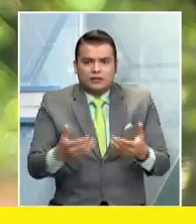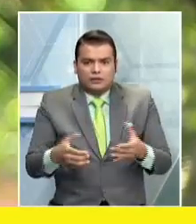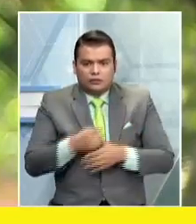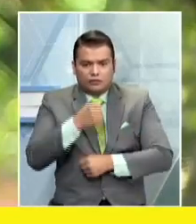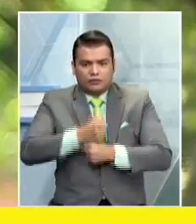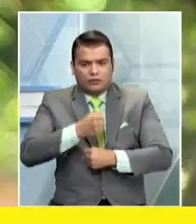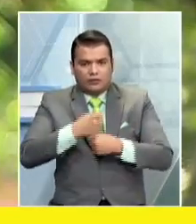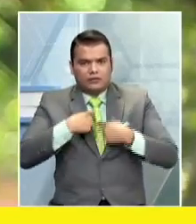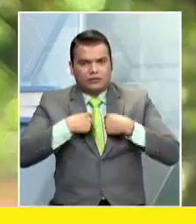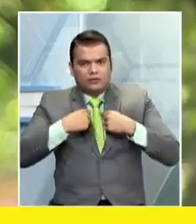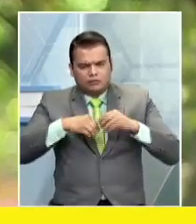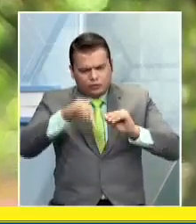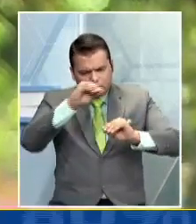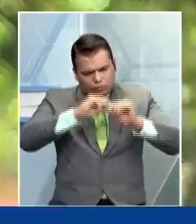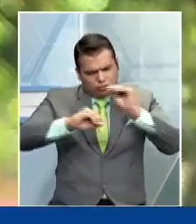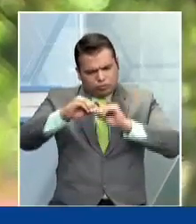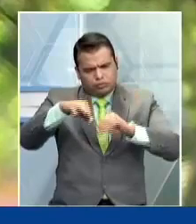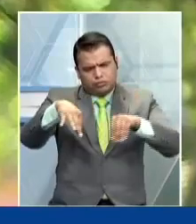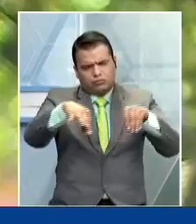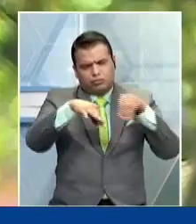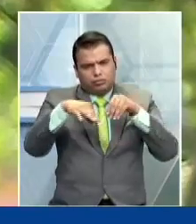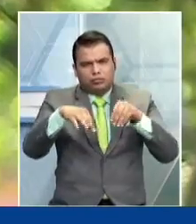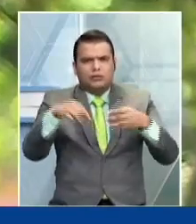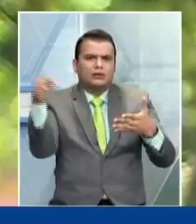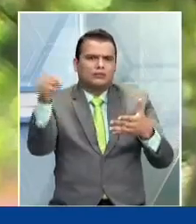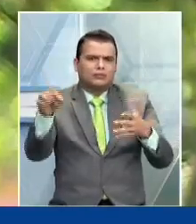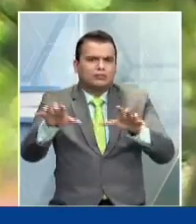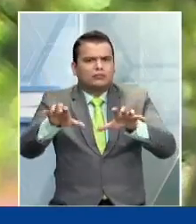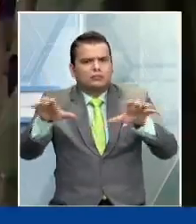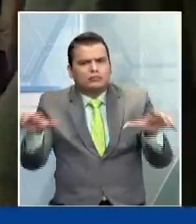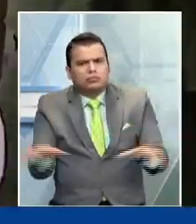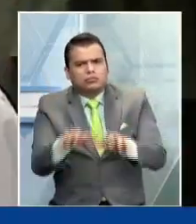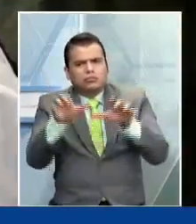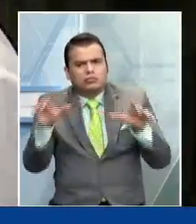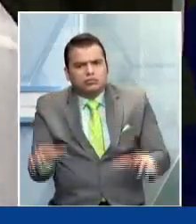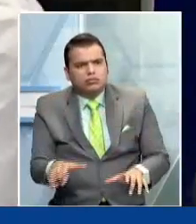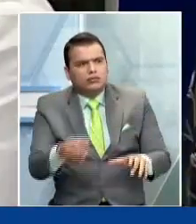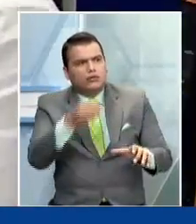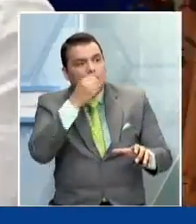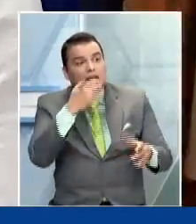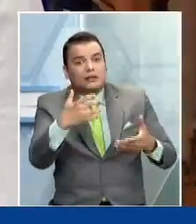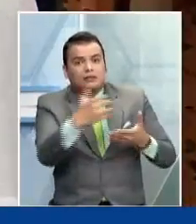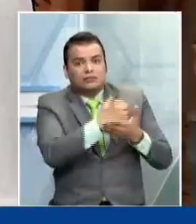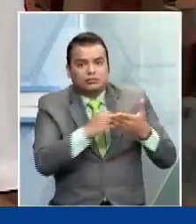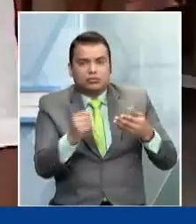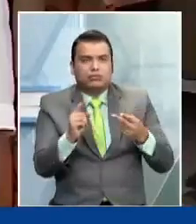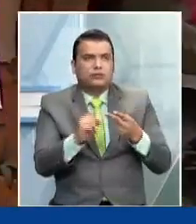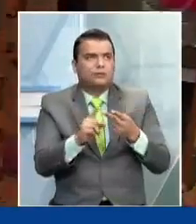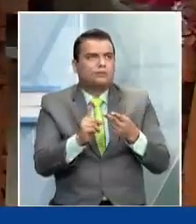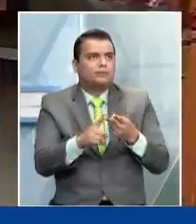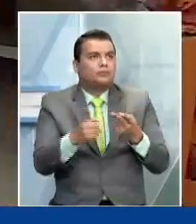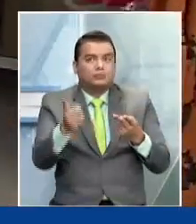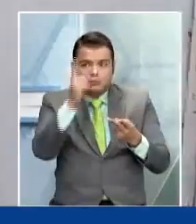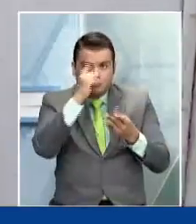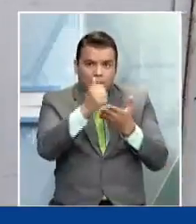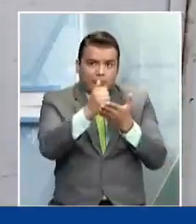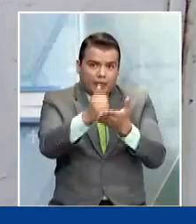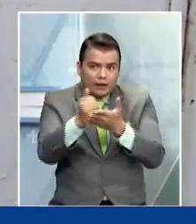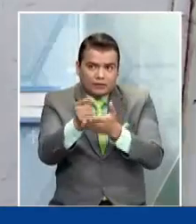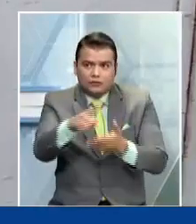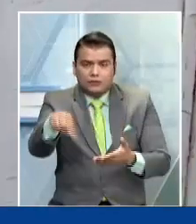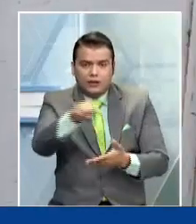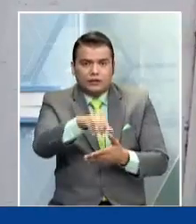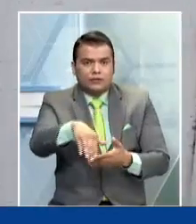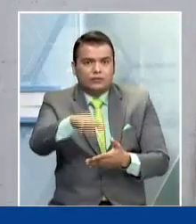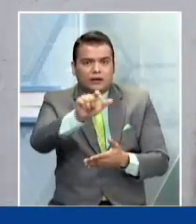los diseñadores, hemos hecho muchas actividades, recogido alimentos para ayudar, en especial